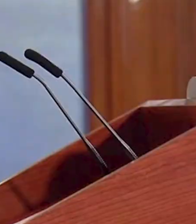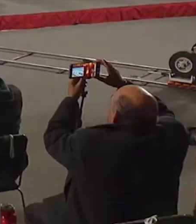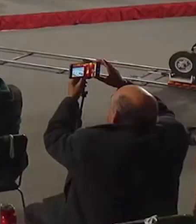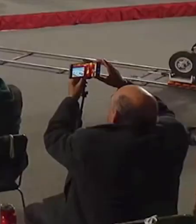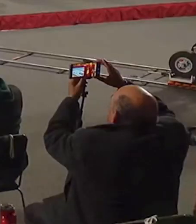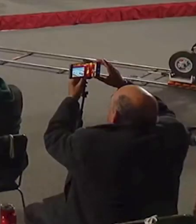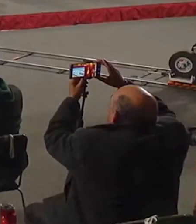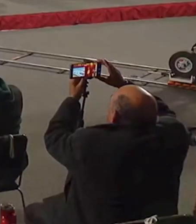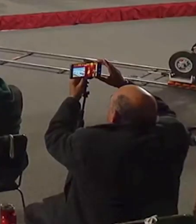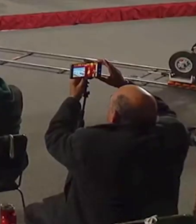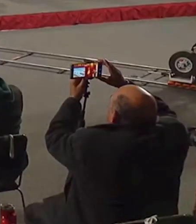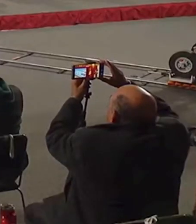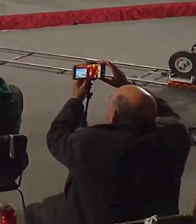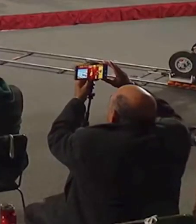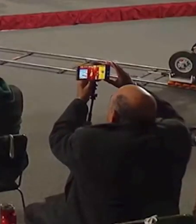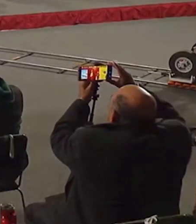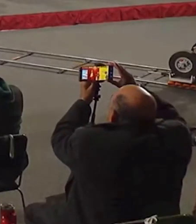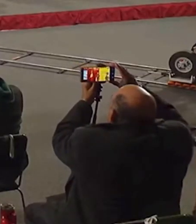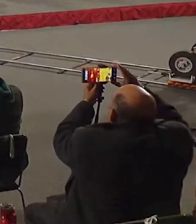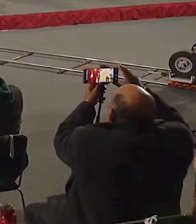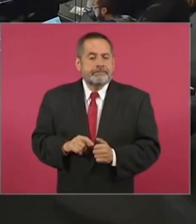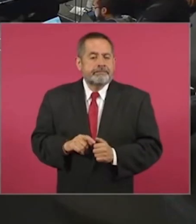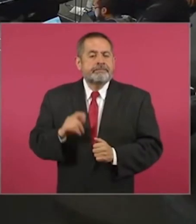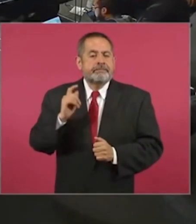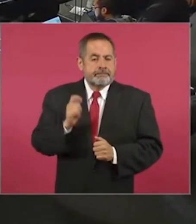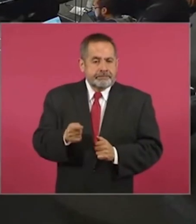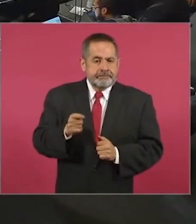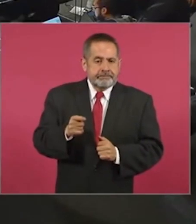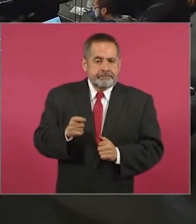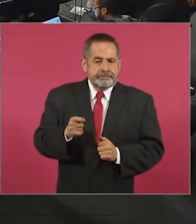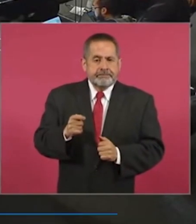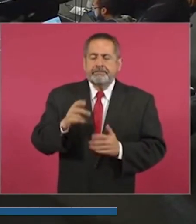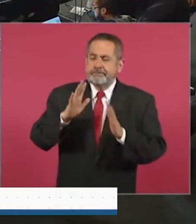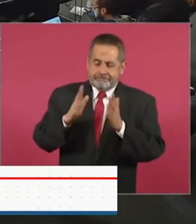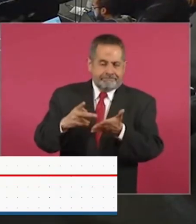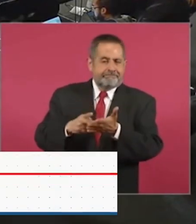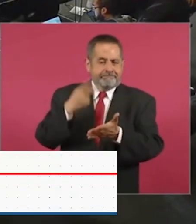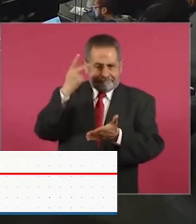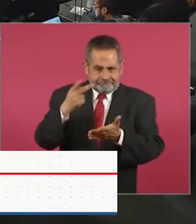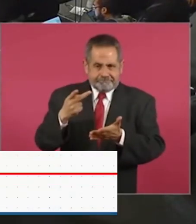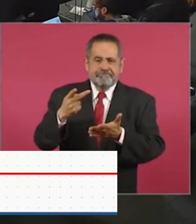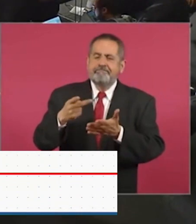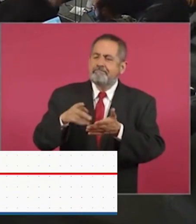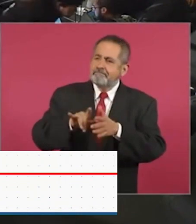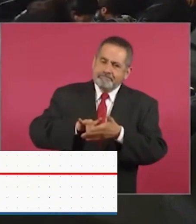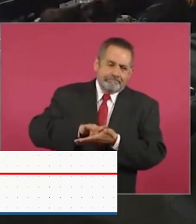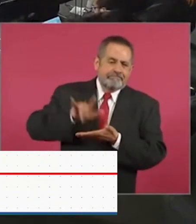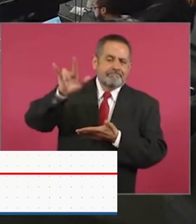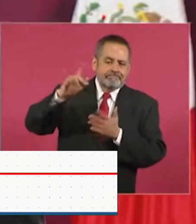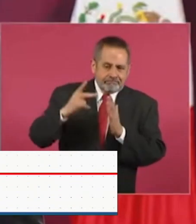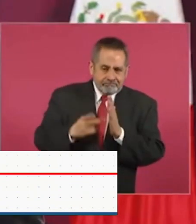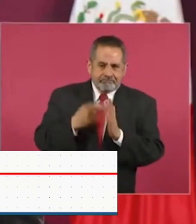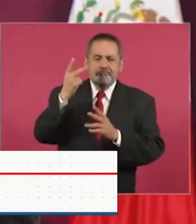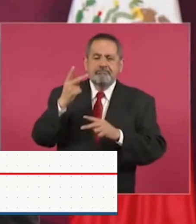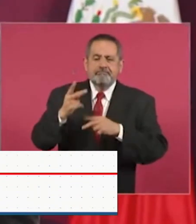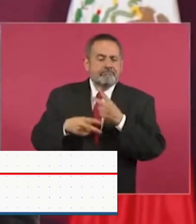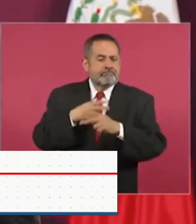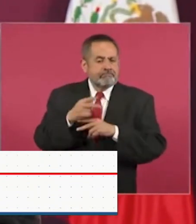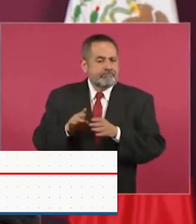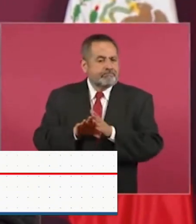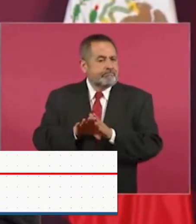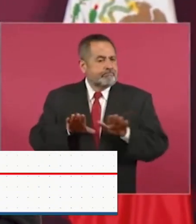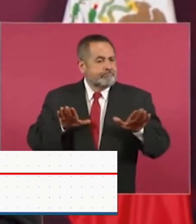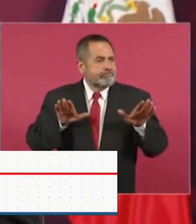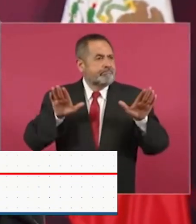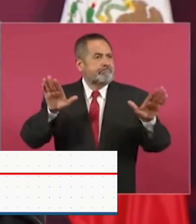que Mexicana de Aviación volviera a abrir las alas. Se rescata esta línea aérea de